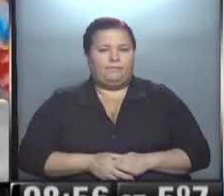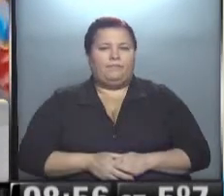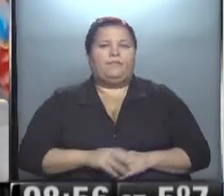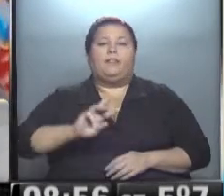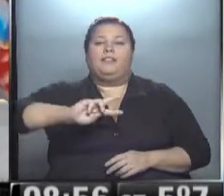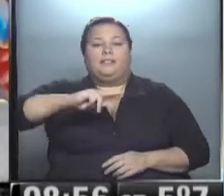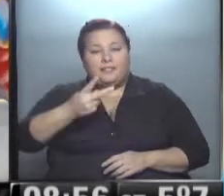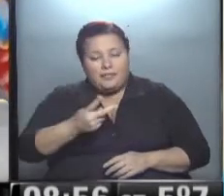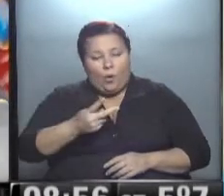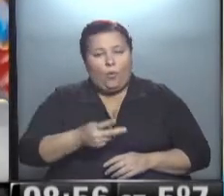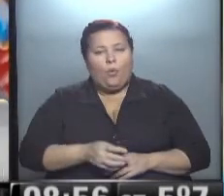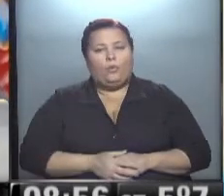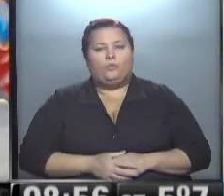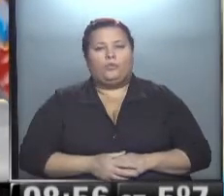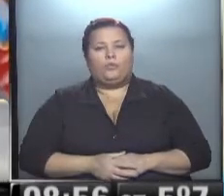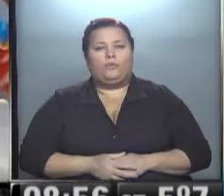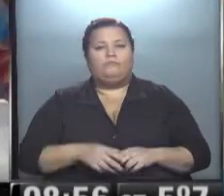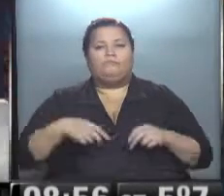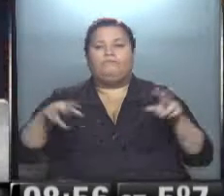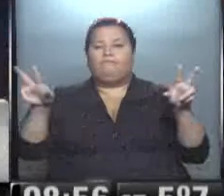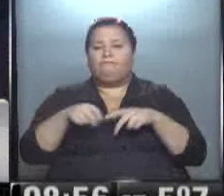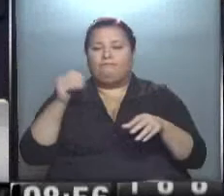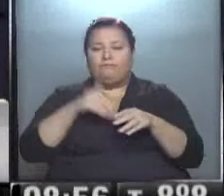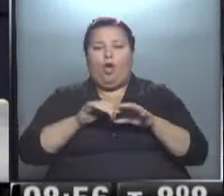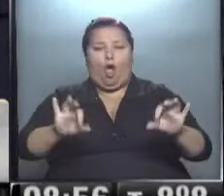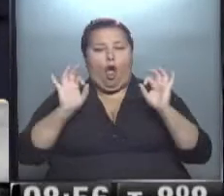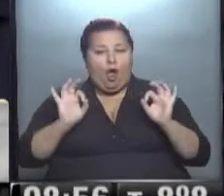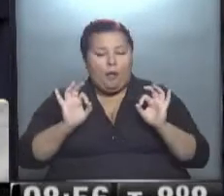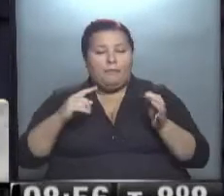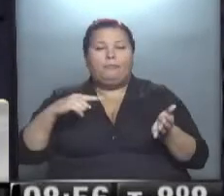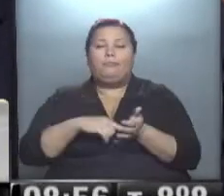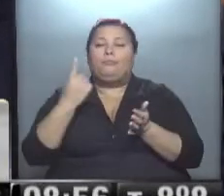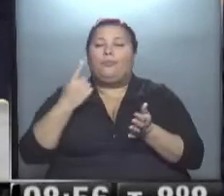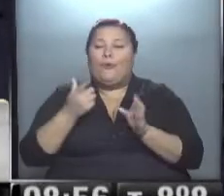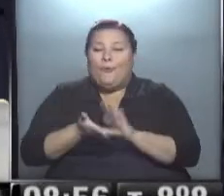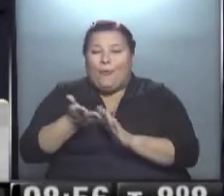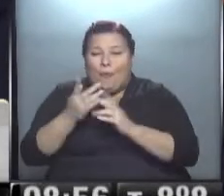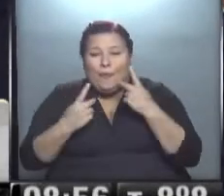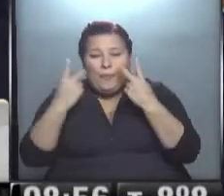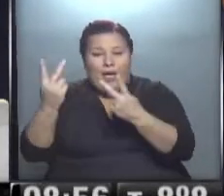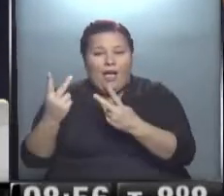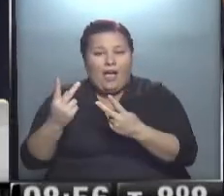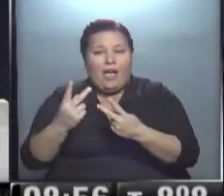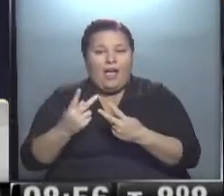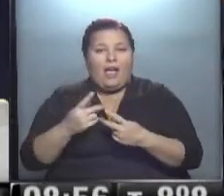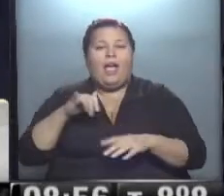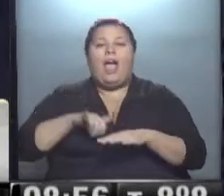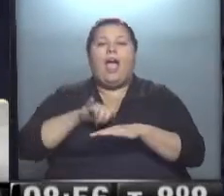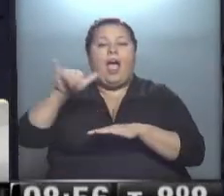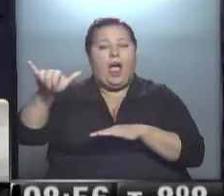la segunda porque, bueno, recaudamos los fondos totales, pero a días de viajar, la